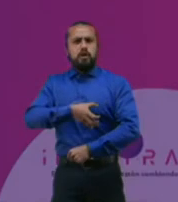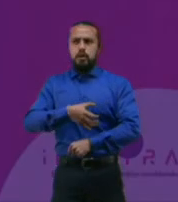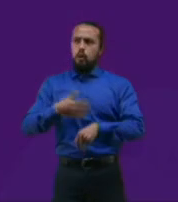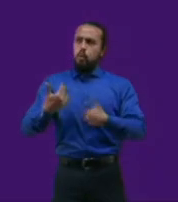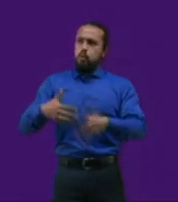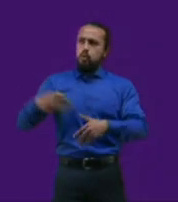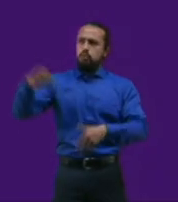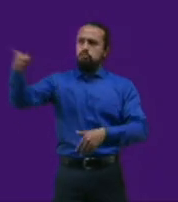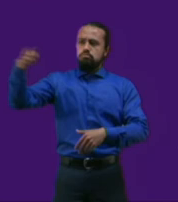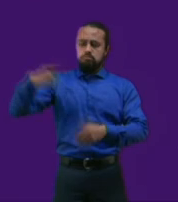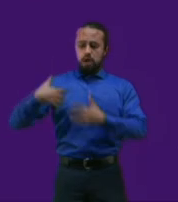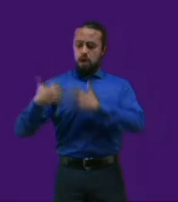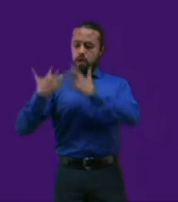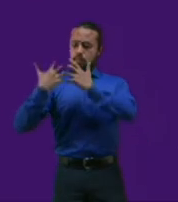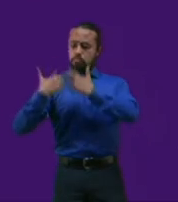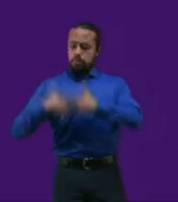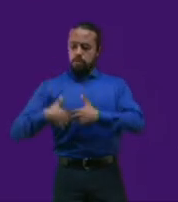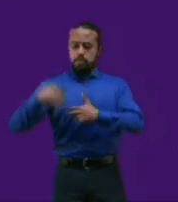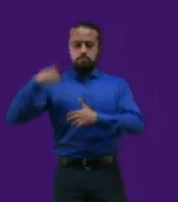empresa